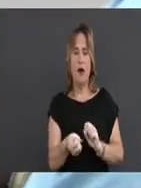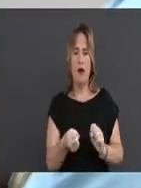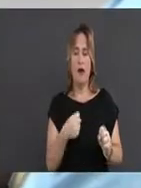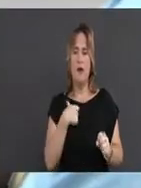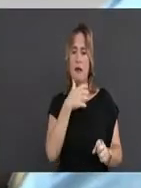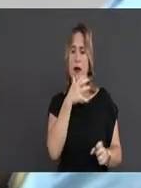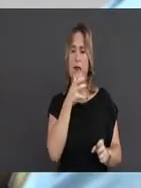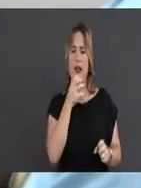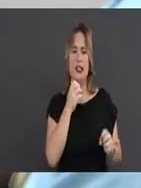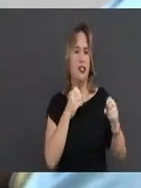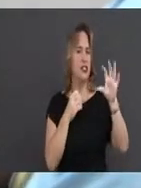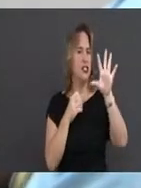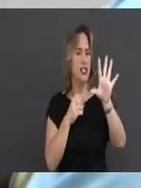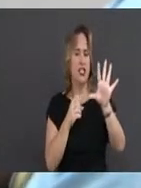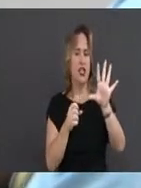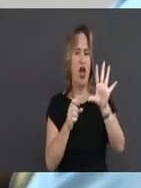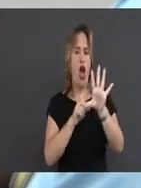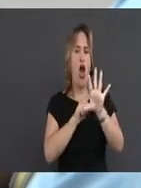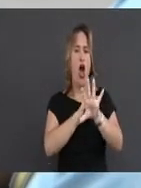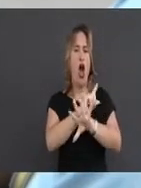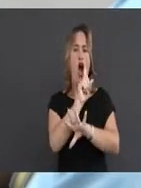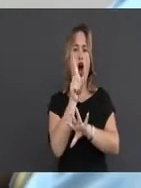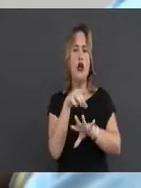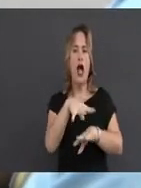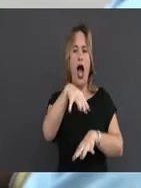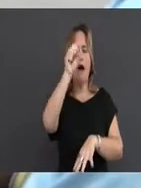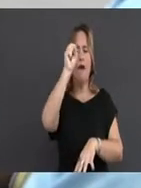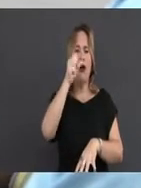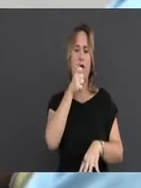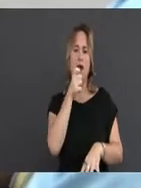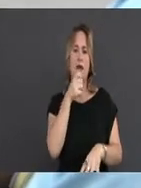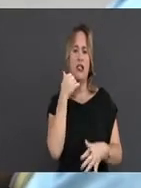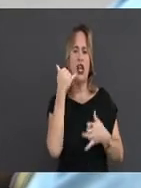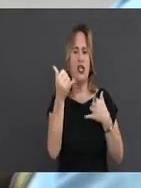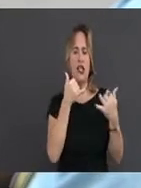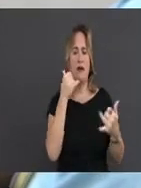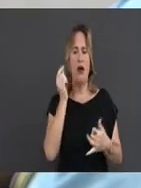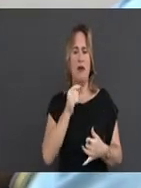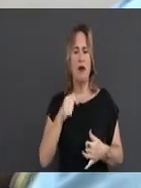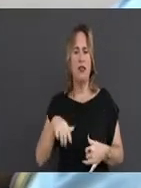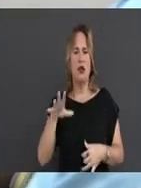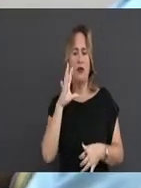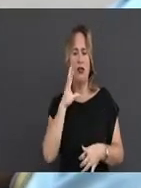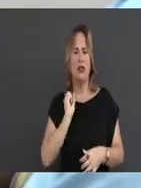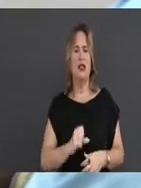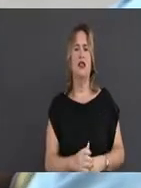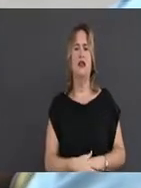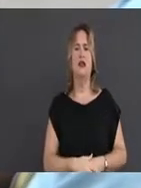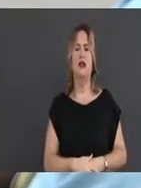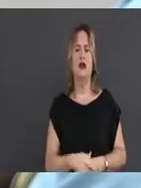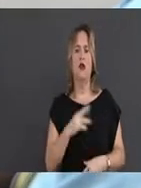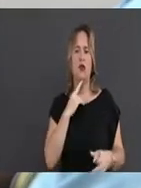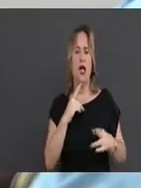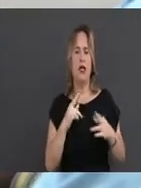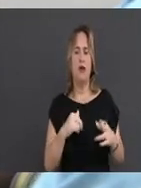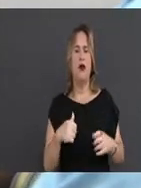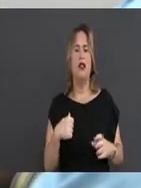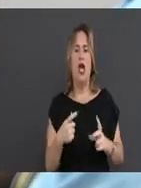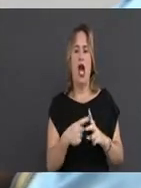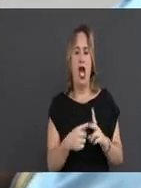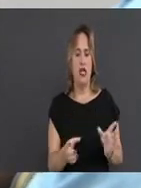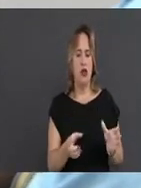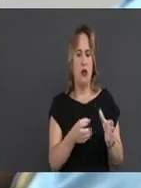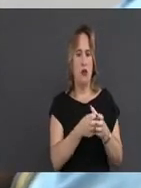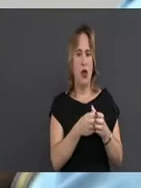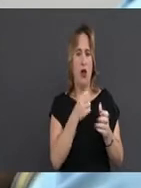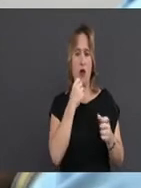que esto de las 5 horas también forma parte de las llamadas de la población, ¿verdad, gobernadora? Una respuesta. Hay un bloque que